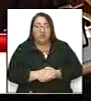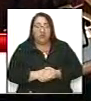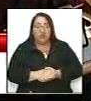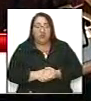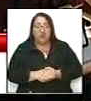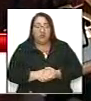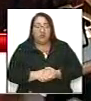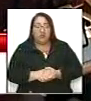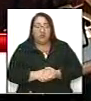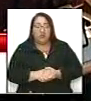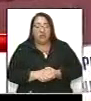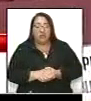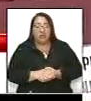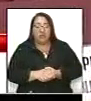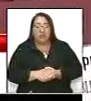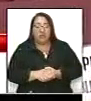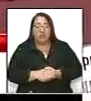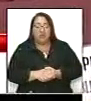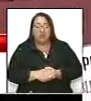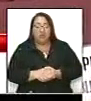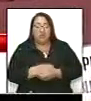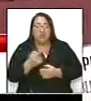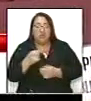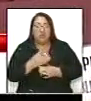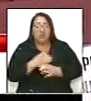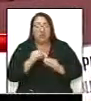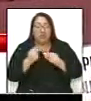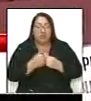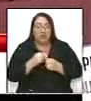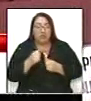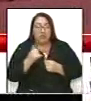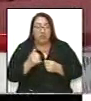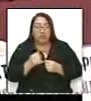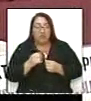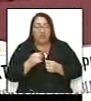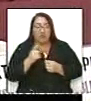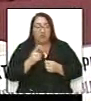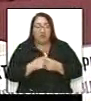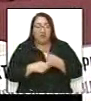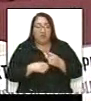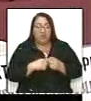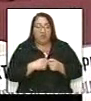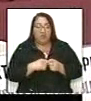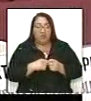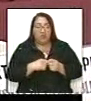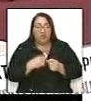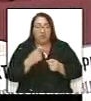recogió efectivamente la posibilidad de que la militancia, exista militancia de un año